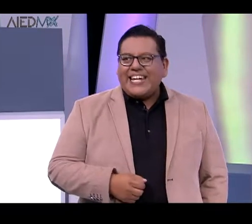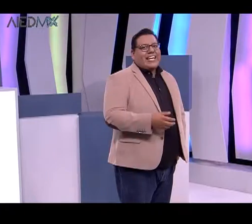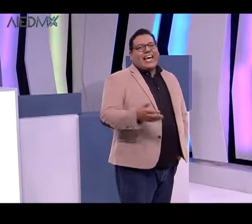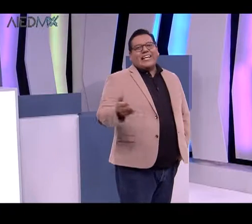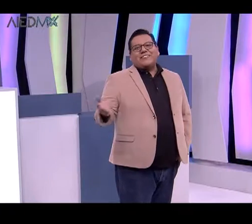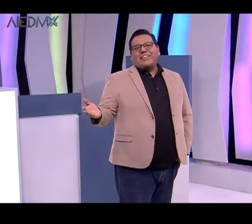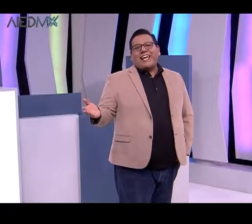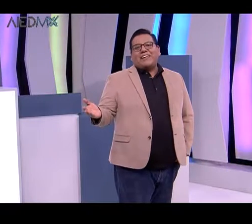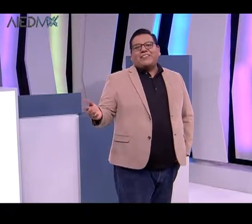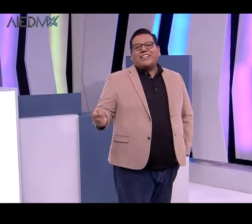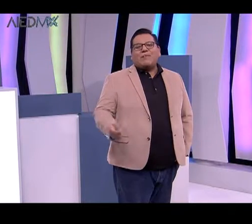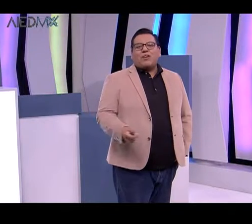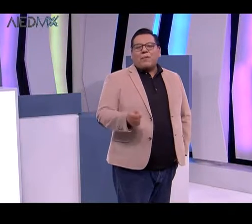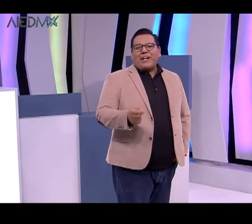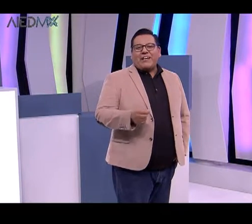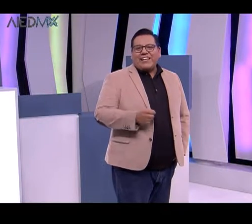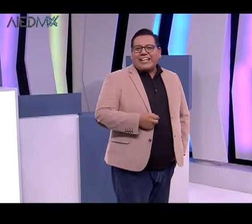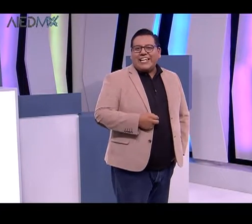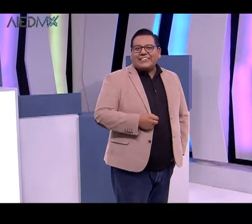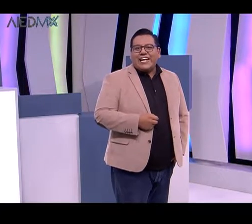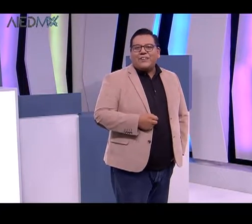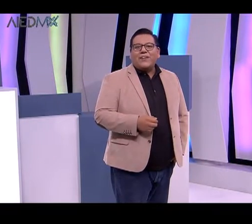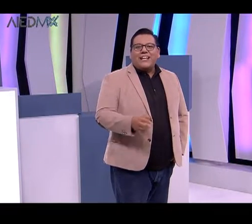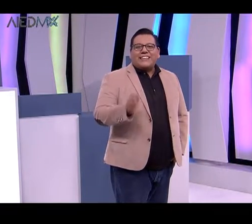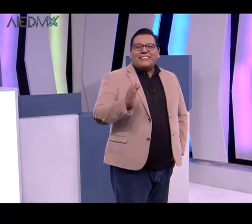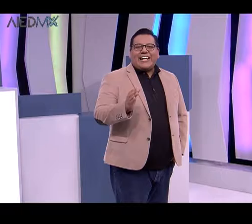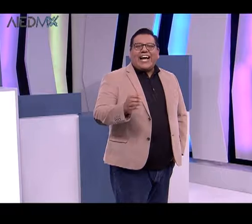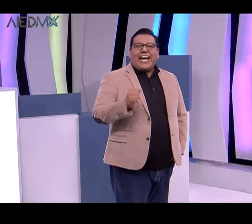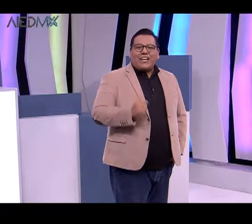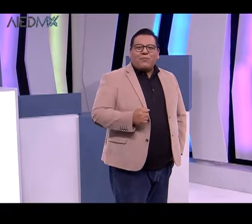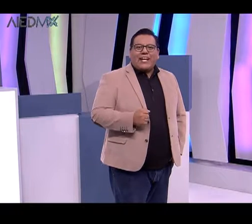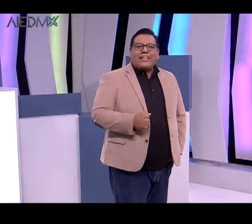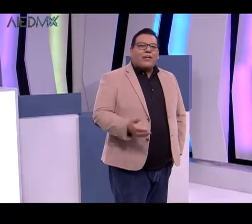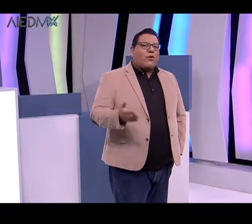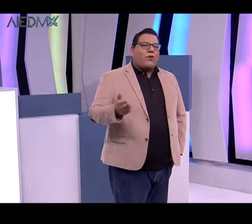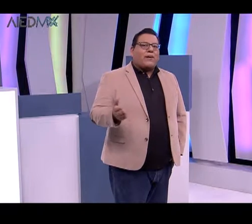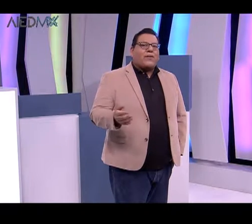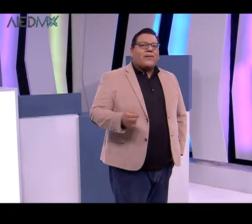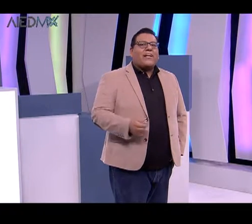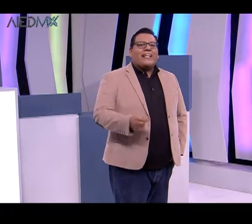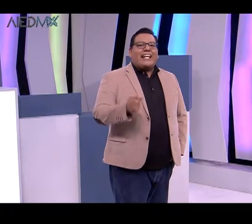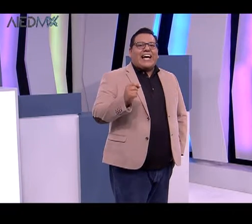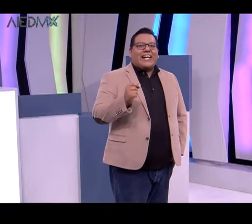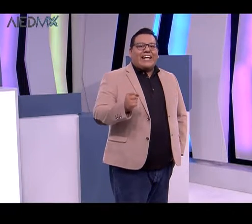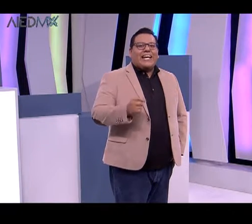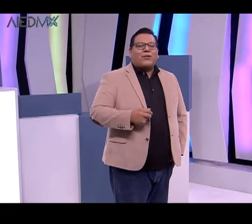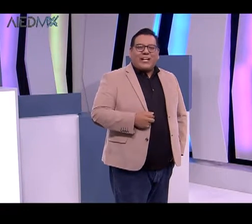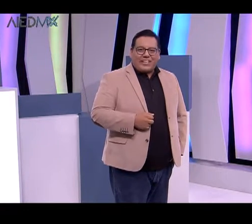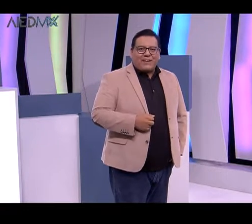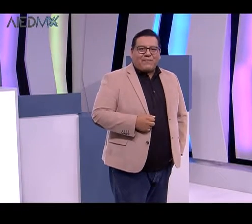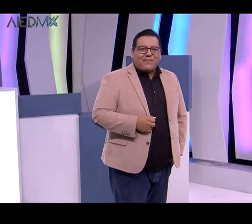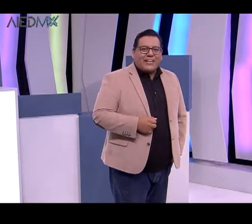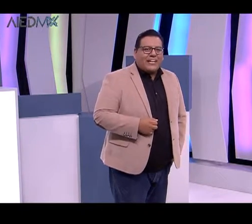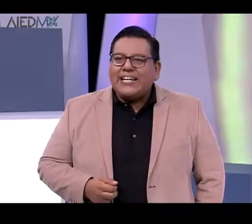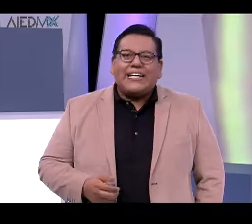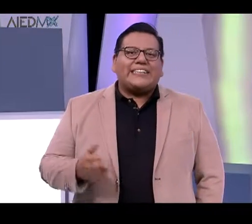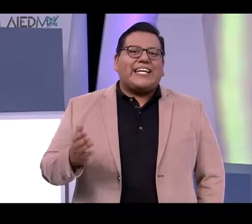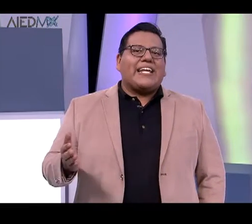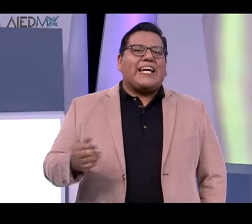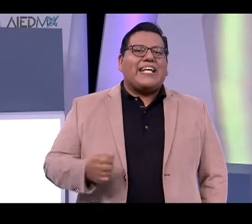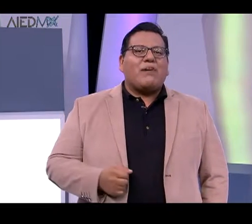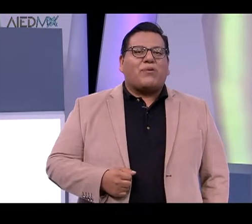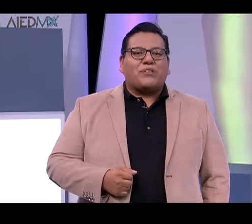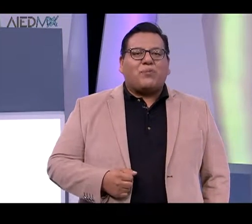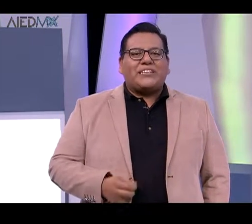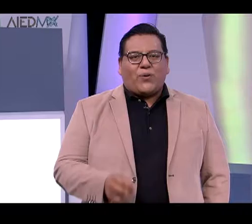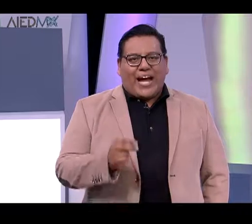Interfaz. A las 9 de la noche, mi compañero Enrique Lascano les traerá EduByte con lo mejor de la agenda educativa. Y